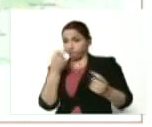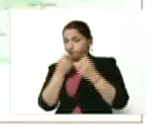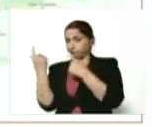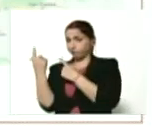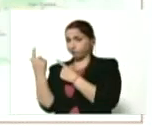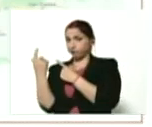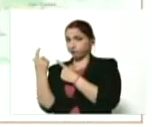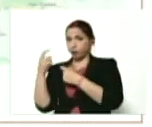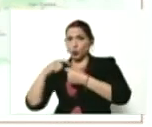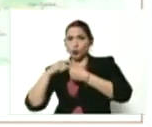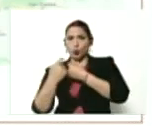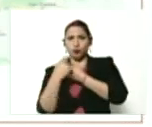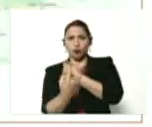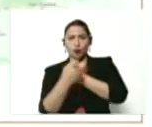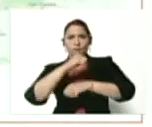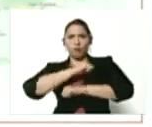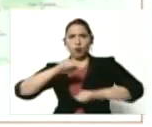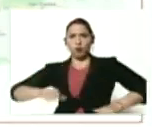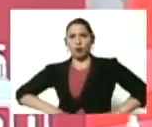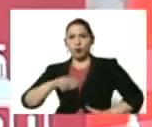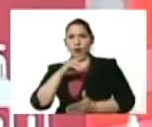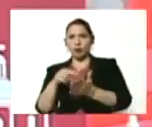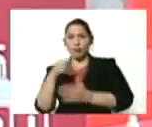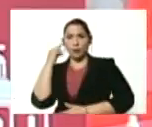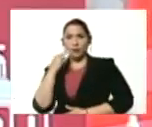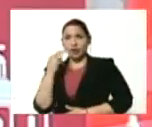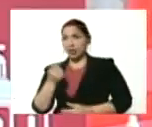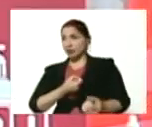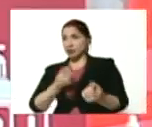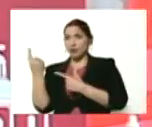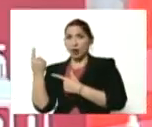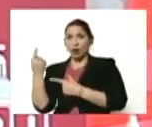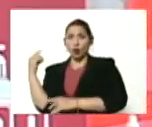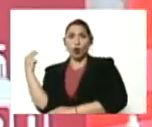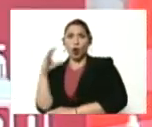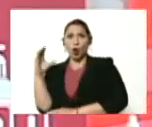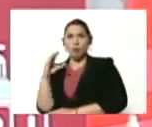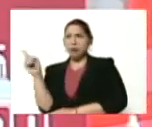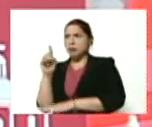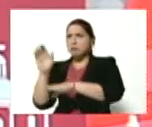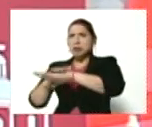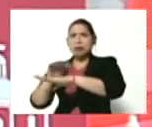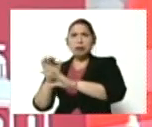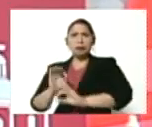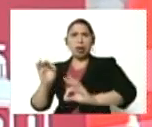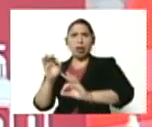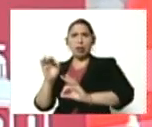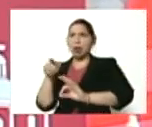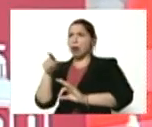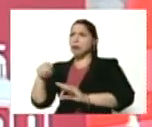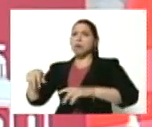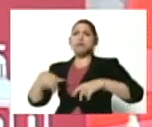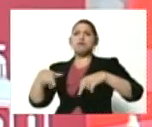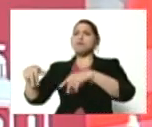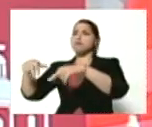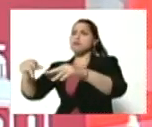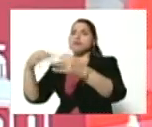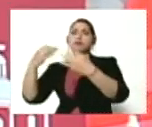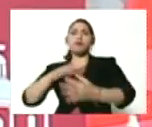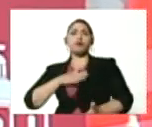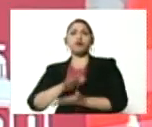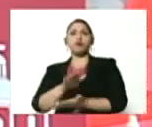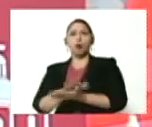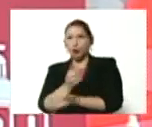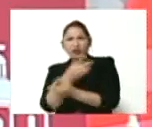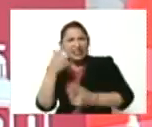de desertores de la Fuerza Armada Nacional Bolivariana, y no pasaba nada. Se desplazaban tranquilamente, había un entrenamiento. ¿Usted sabe lo